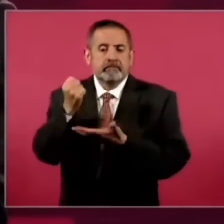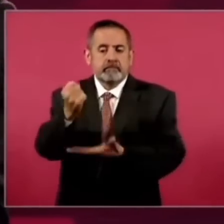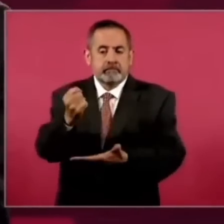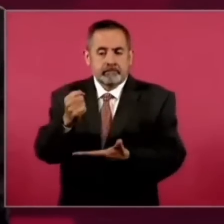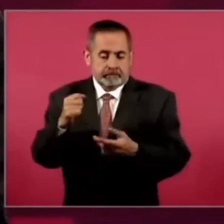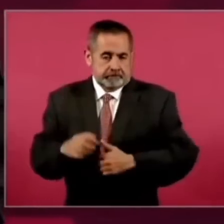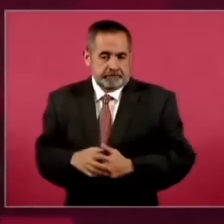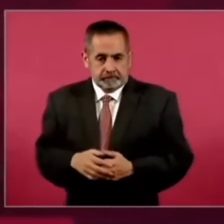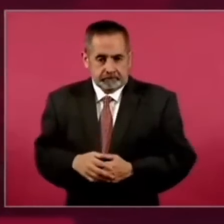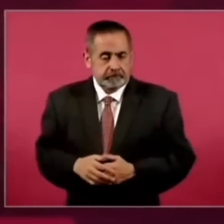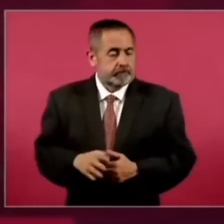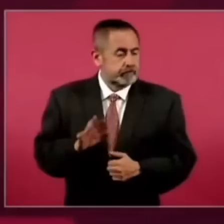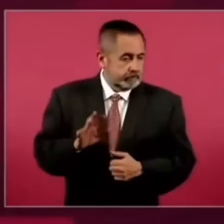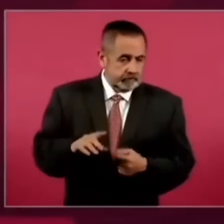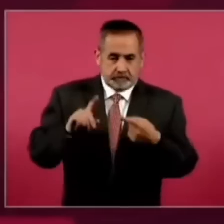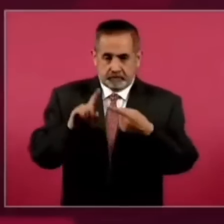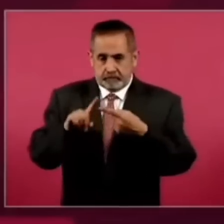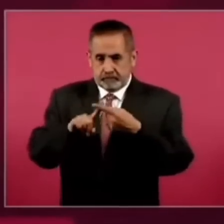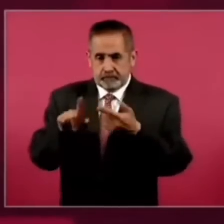En la ley de ingresos